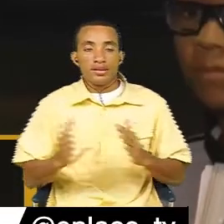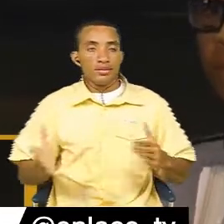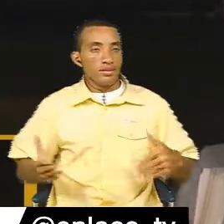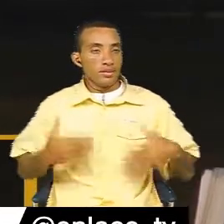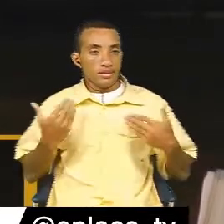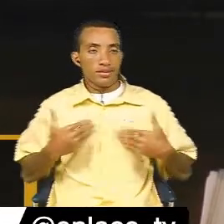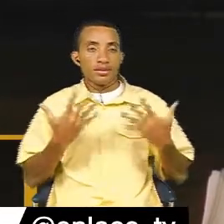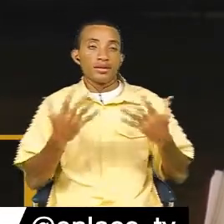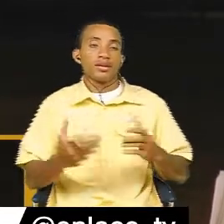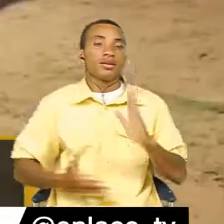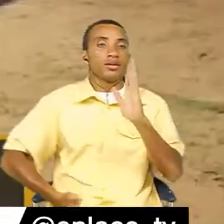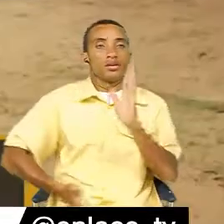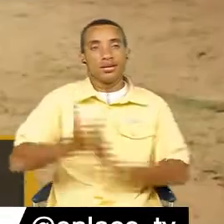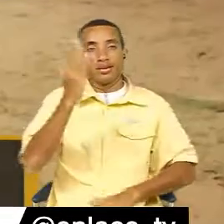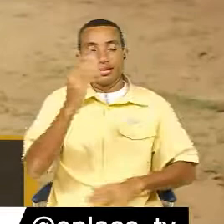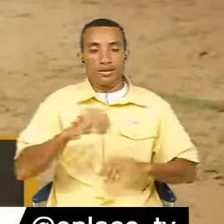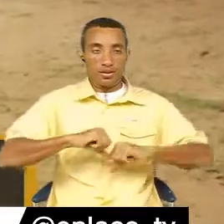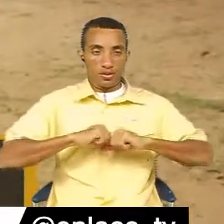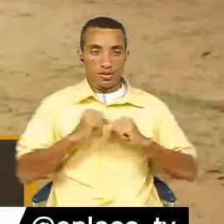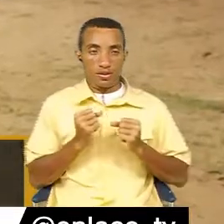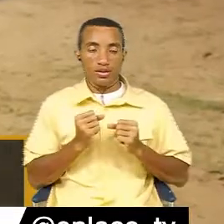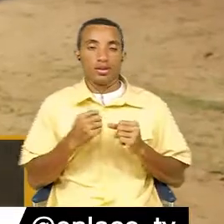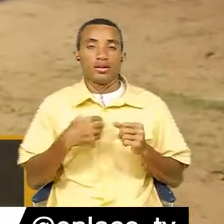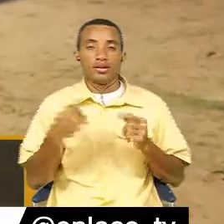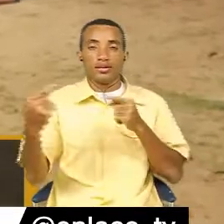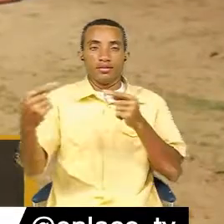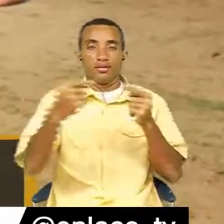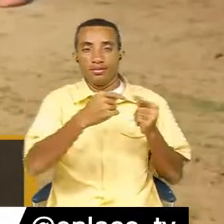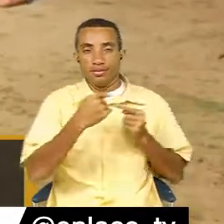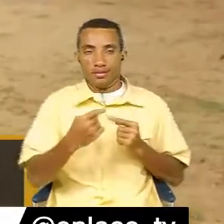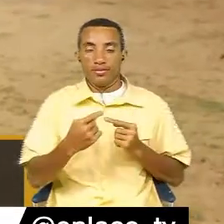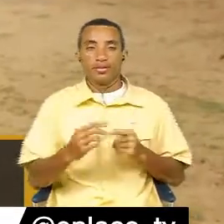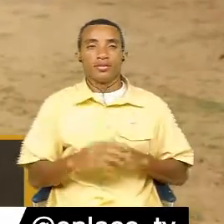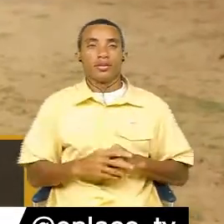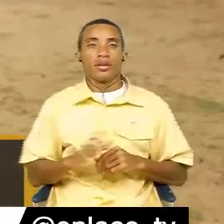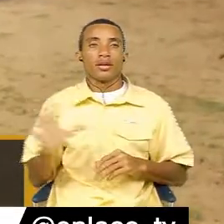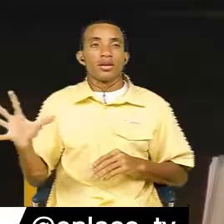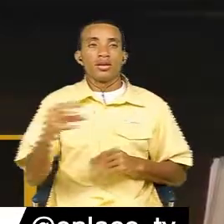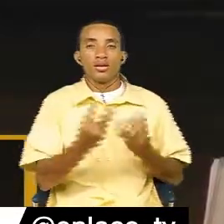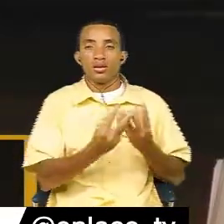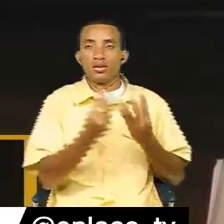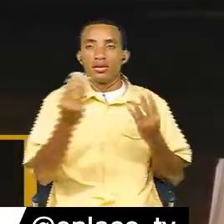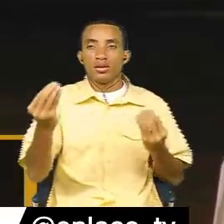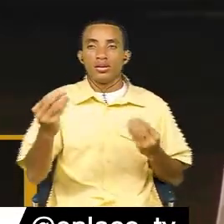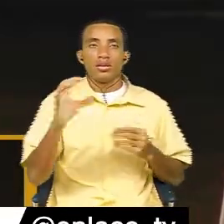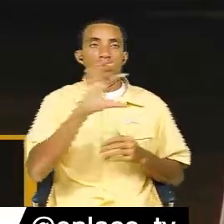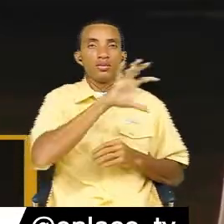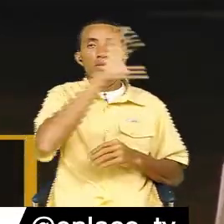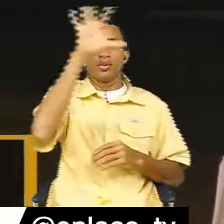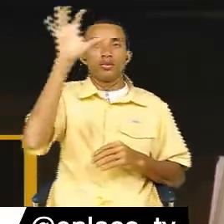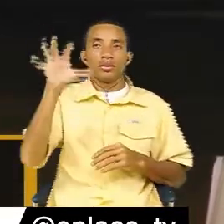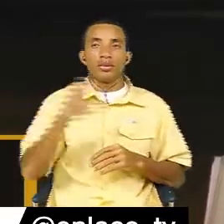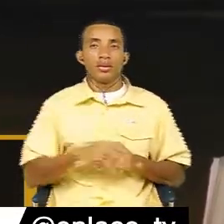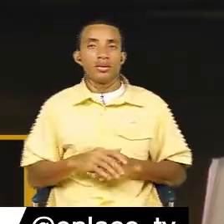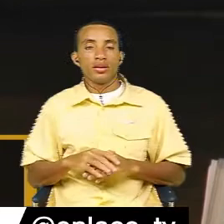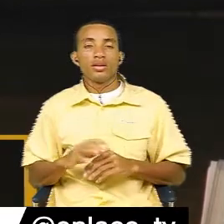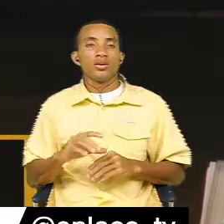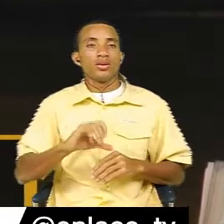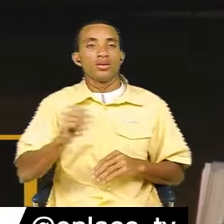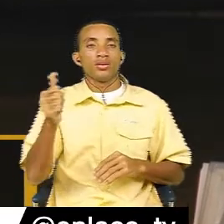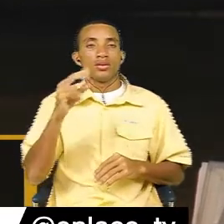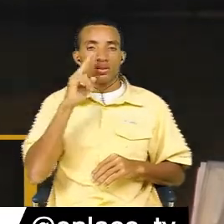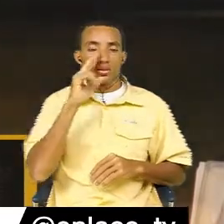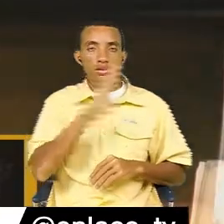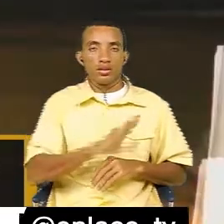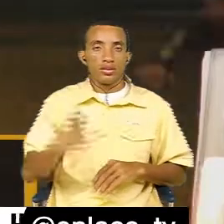quiero ir a Bogotá a jugar con los equipos de fuera del país, contra equipos grandes como